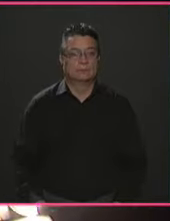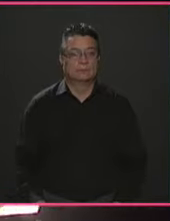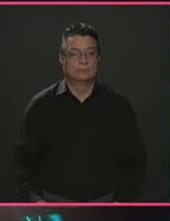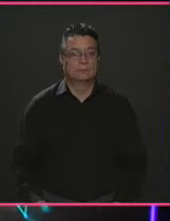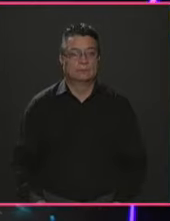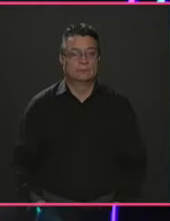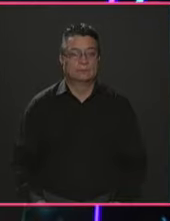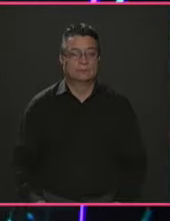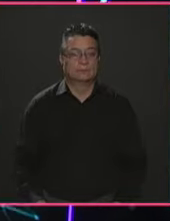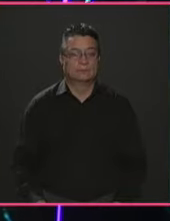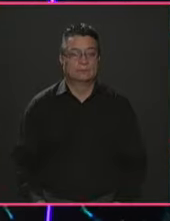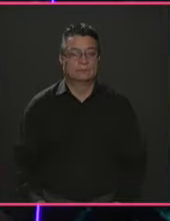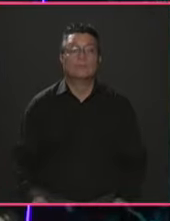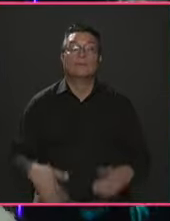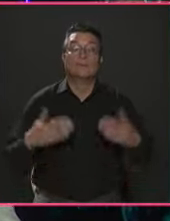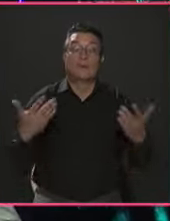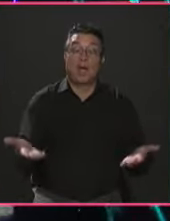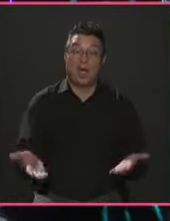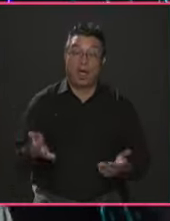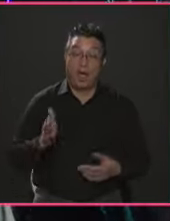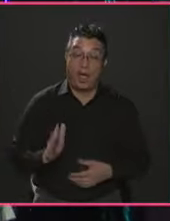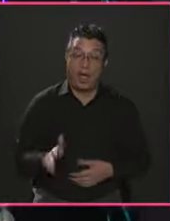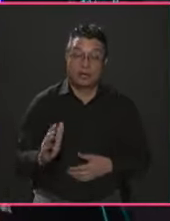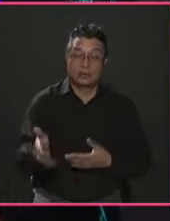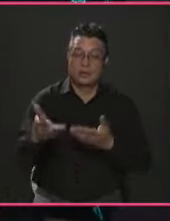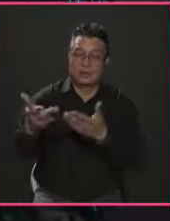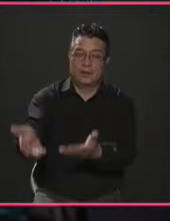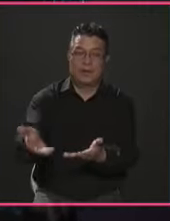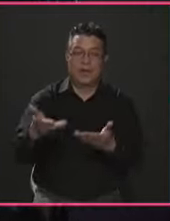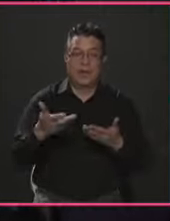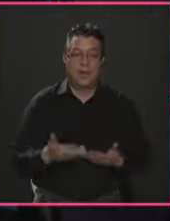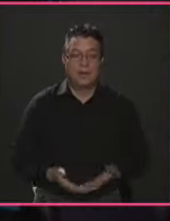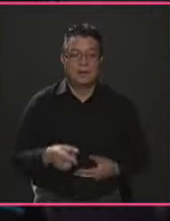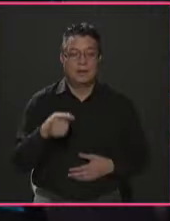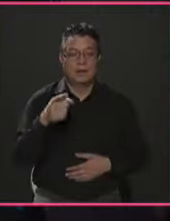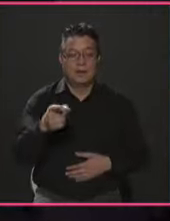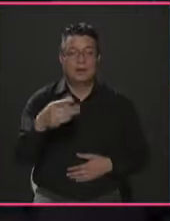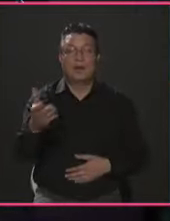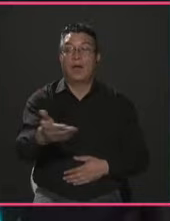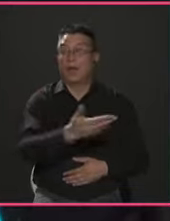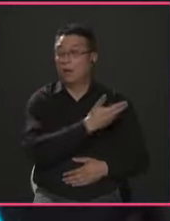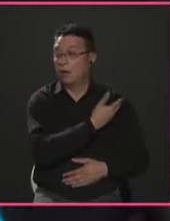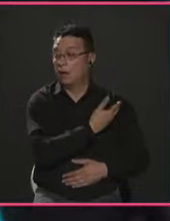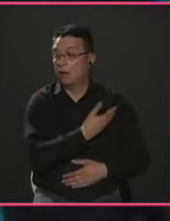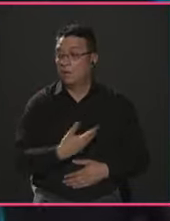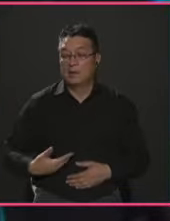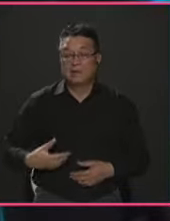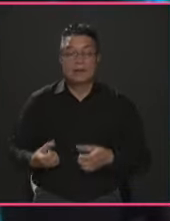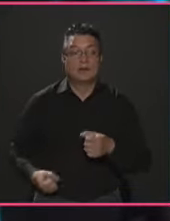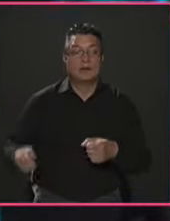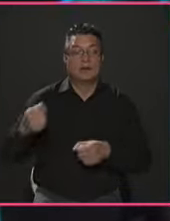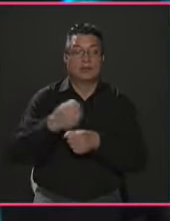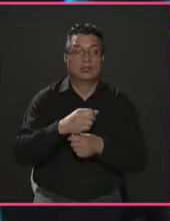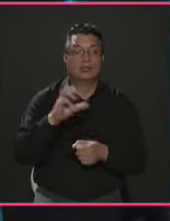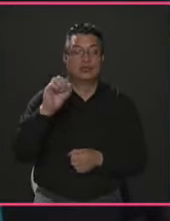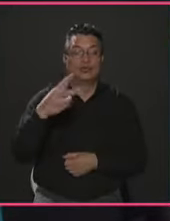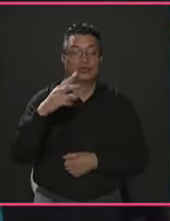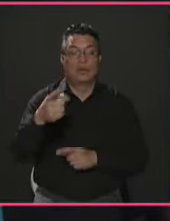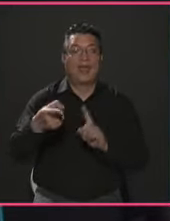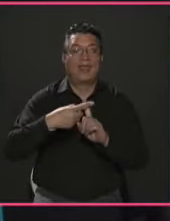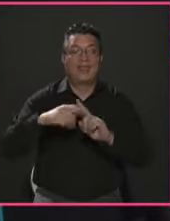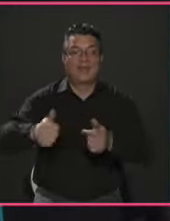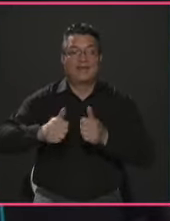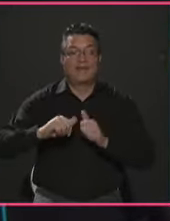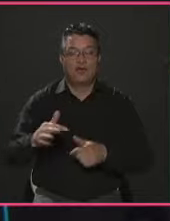gracias Bueno a continuación invitamos a pasar al presidente subrogante de la comisión desafíos del